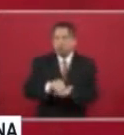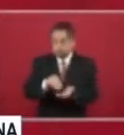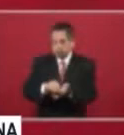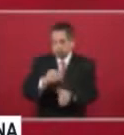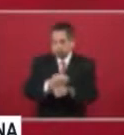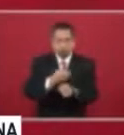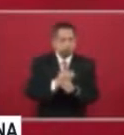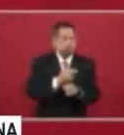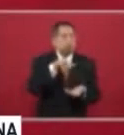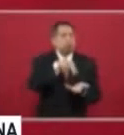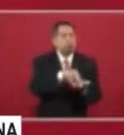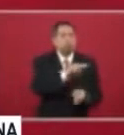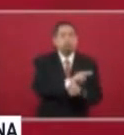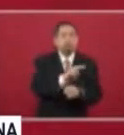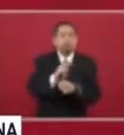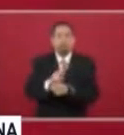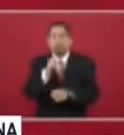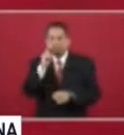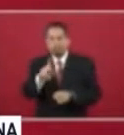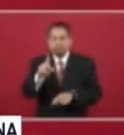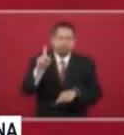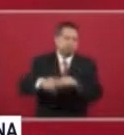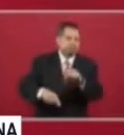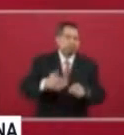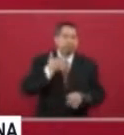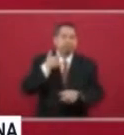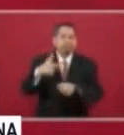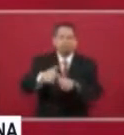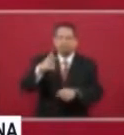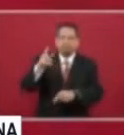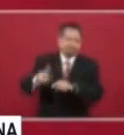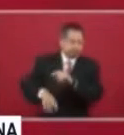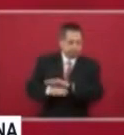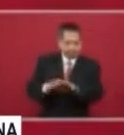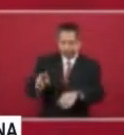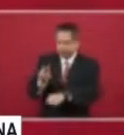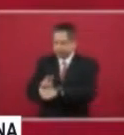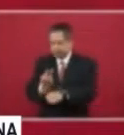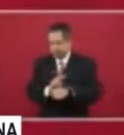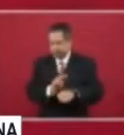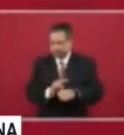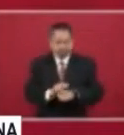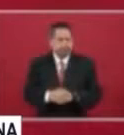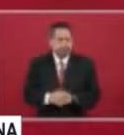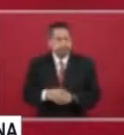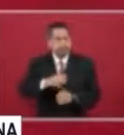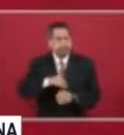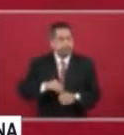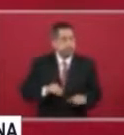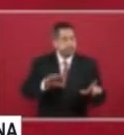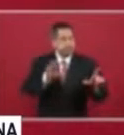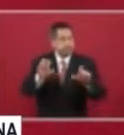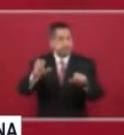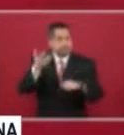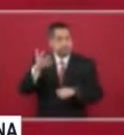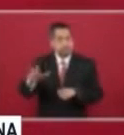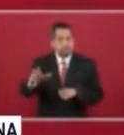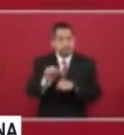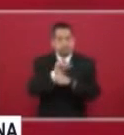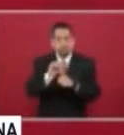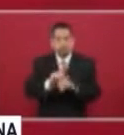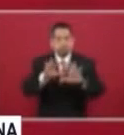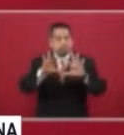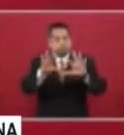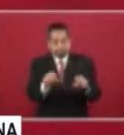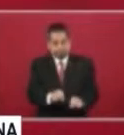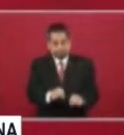los que tienen los militares porque las prestaciones sociales de militares y marinos son bastante